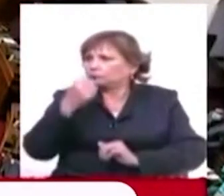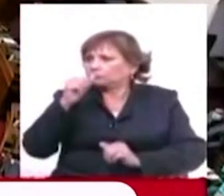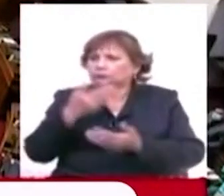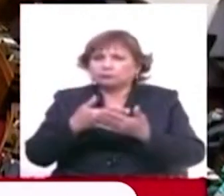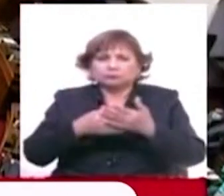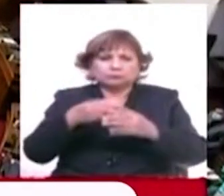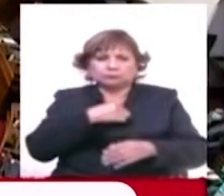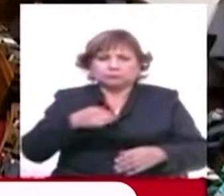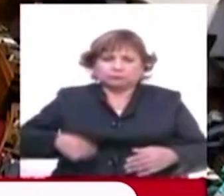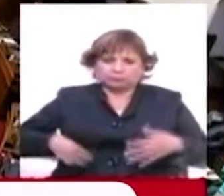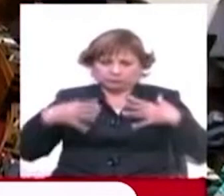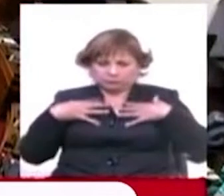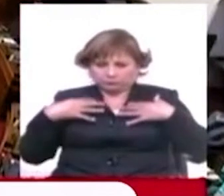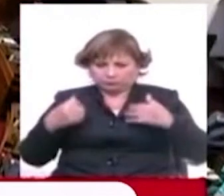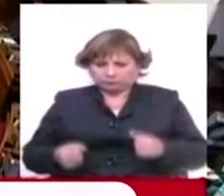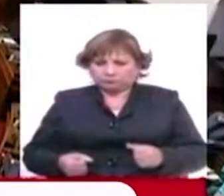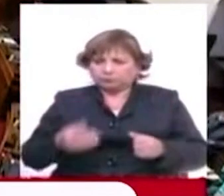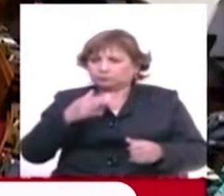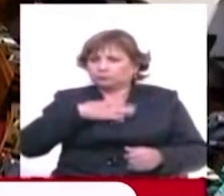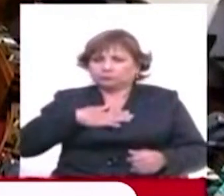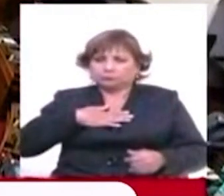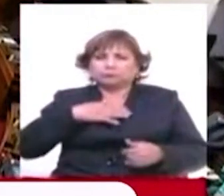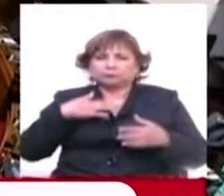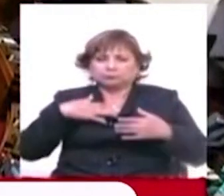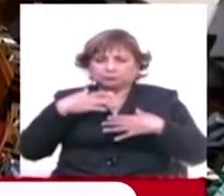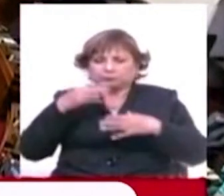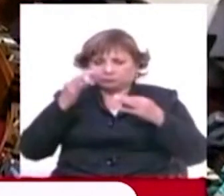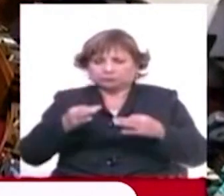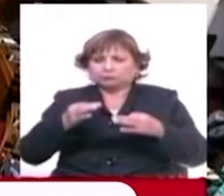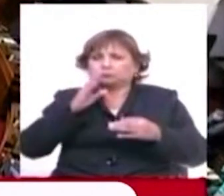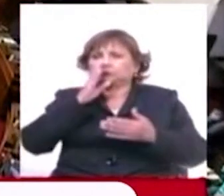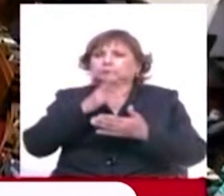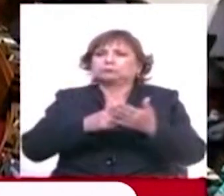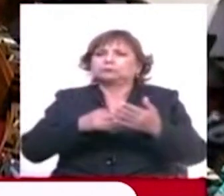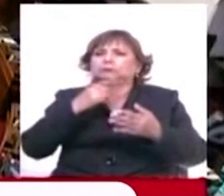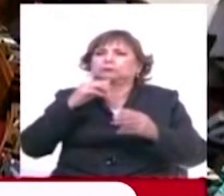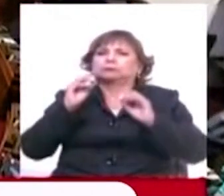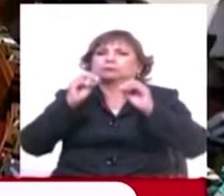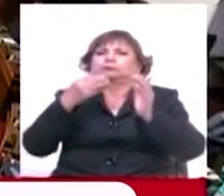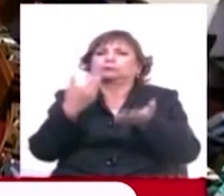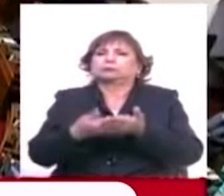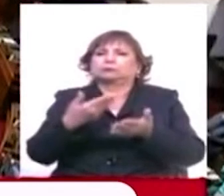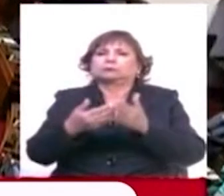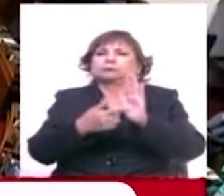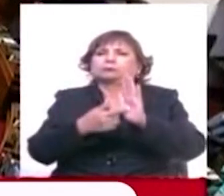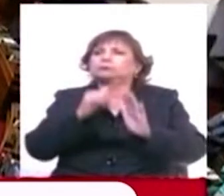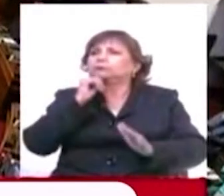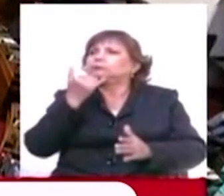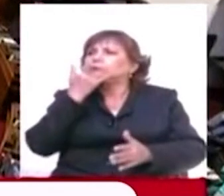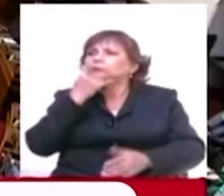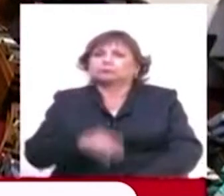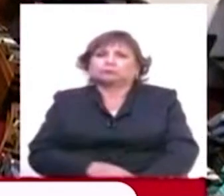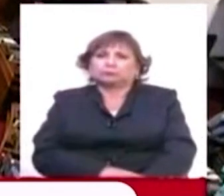una abstención. El 16 de marzo es la fecha en la que también tendrá que llegar el ministro de Salud, Hernán Condori,